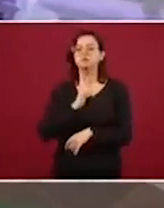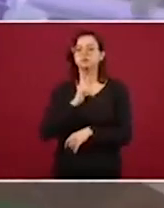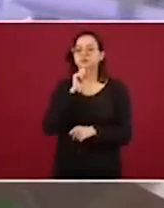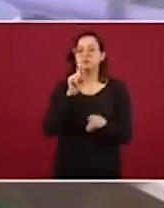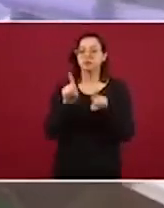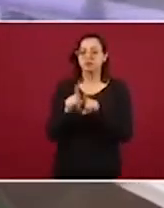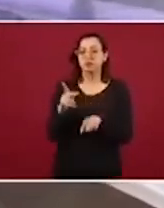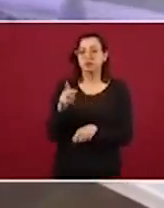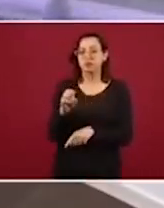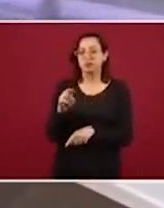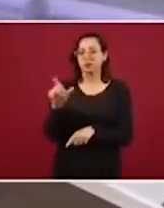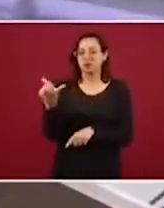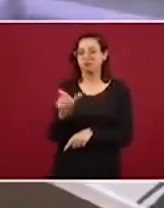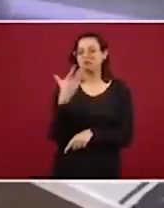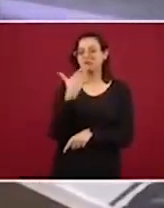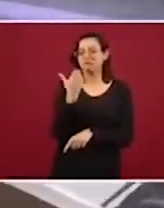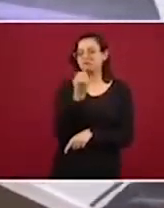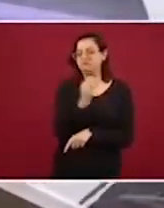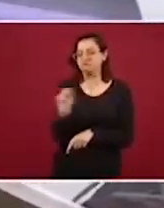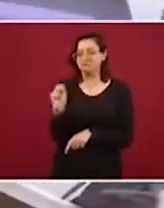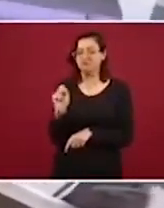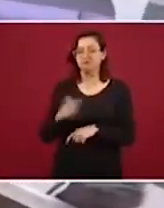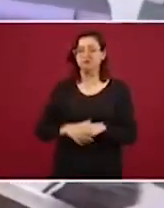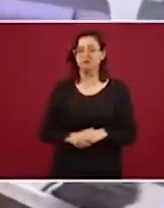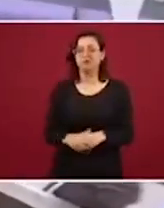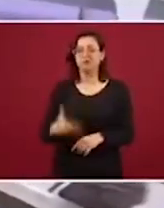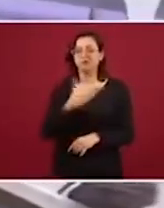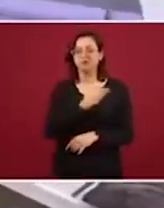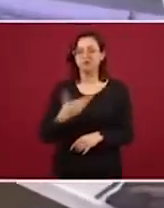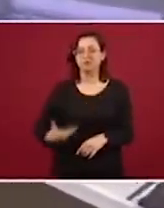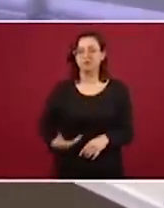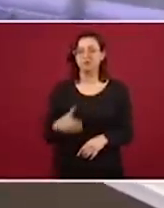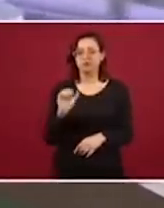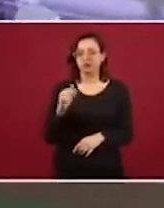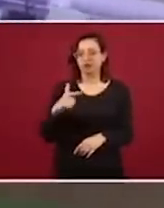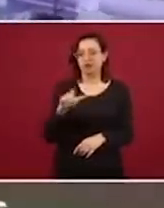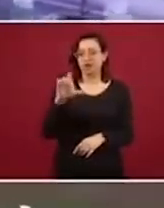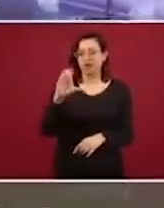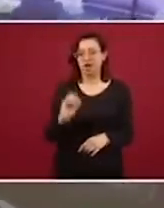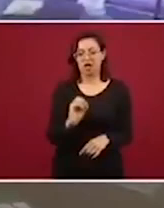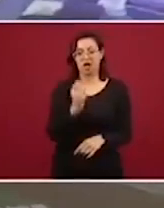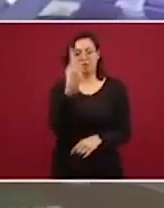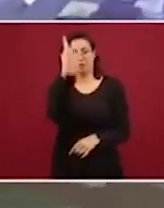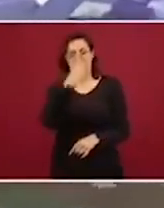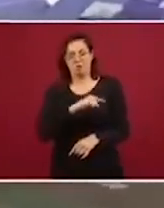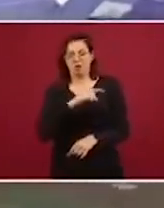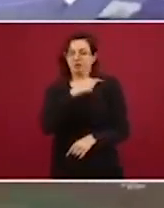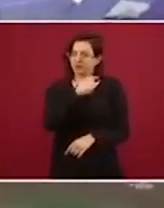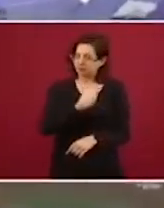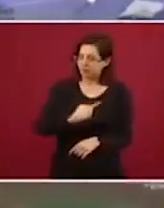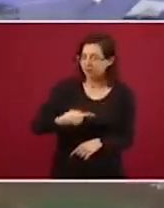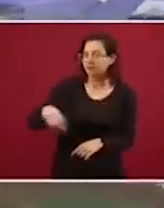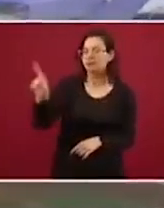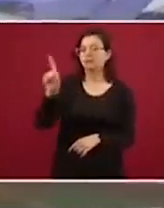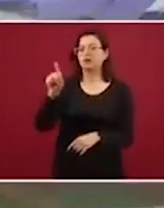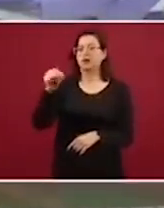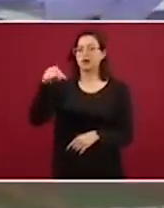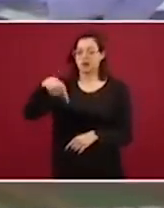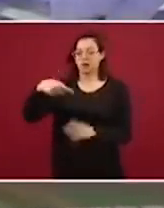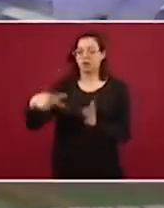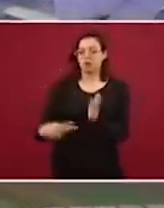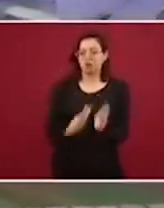Pemex. El presidente Andrés Manuel López Obrador nos envió nuevamente a estas